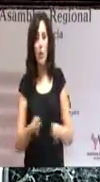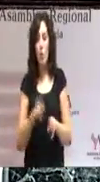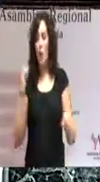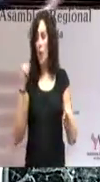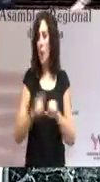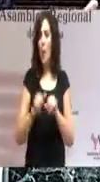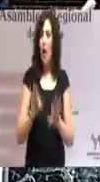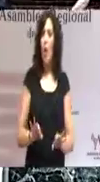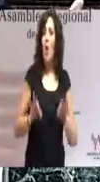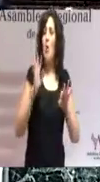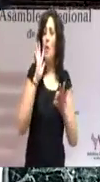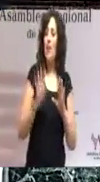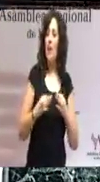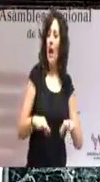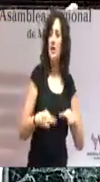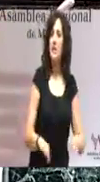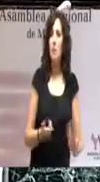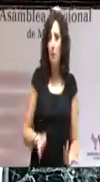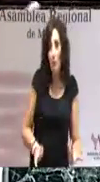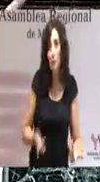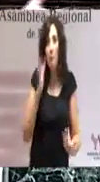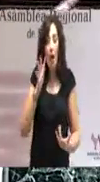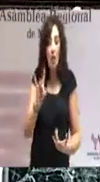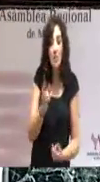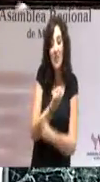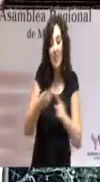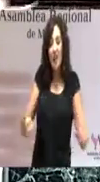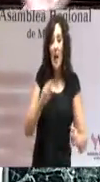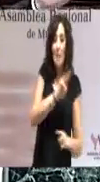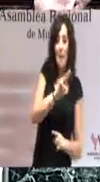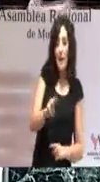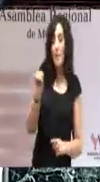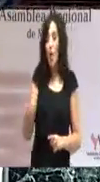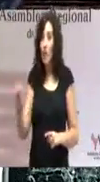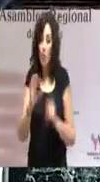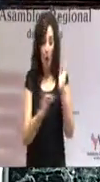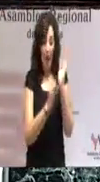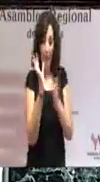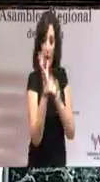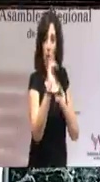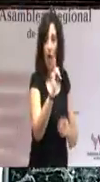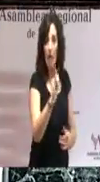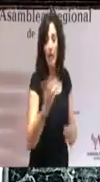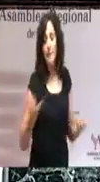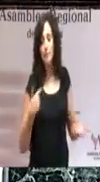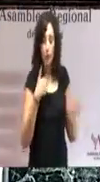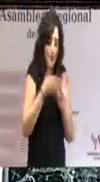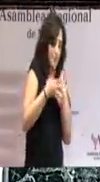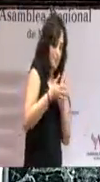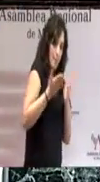que sí. Otra gran diferencia entre el Partido Popular y Podemos es que llevamos gemelos. Bueno, se lo explicaré a mis